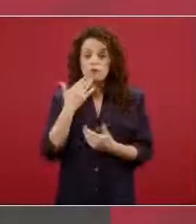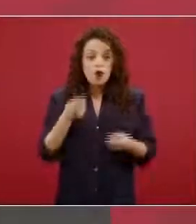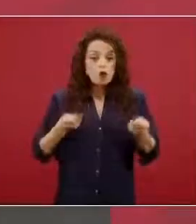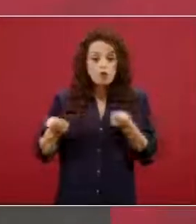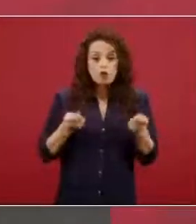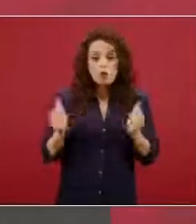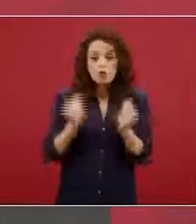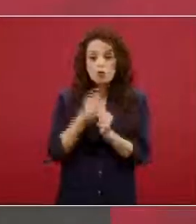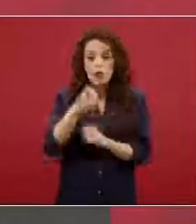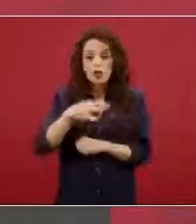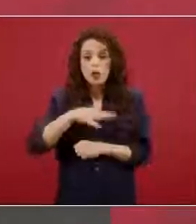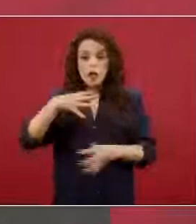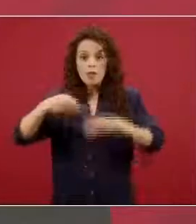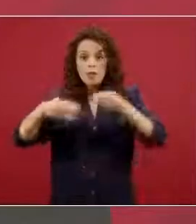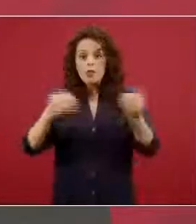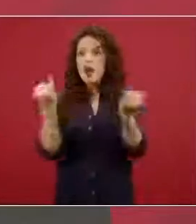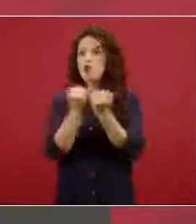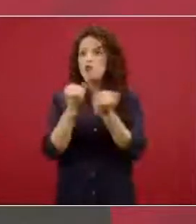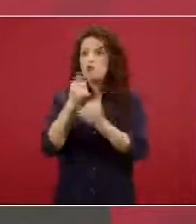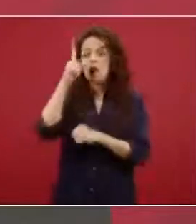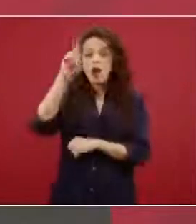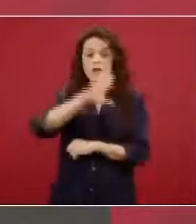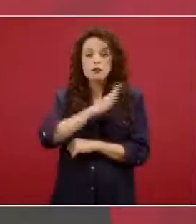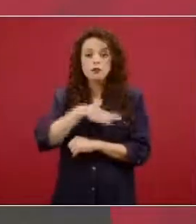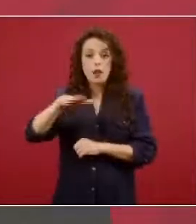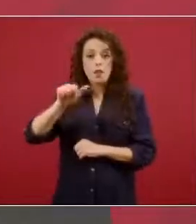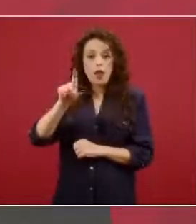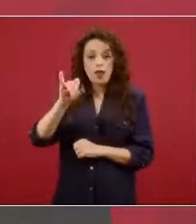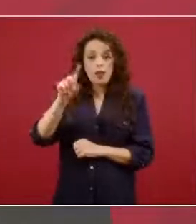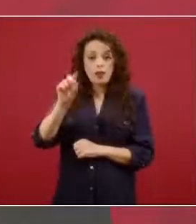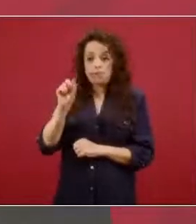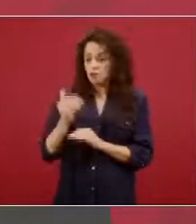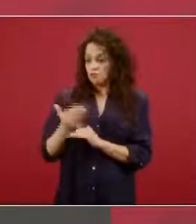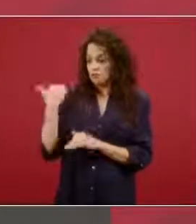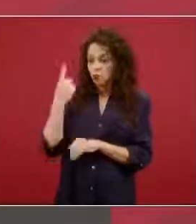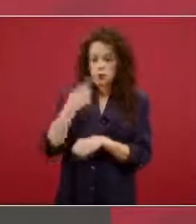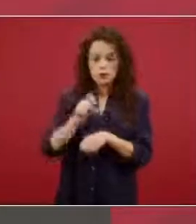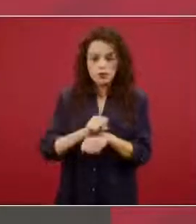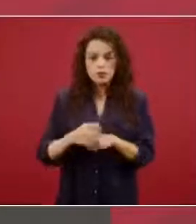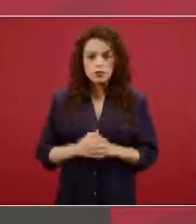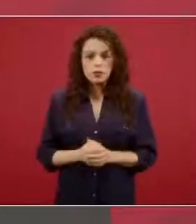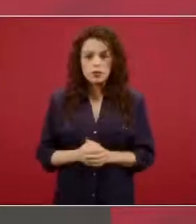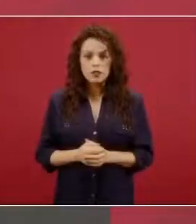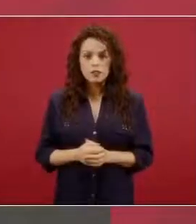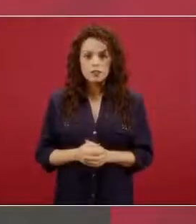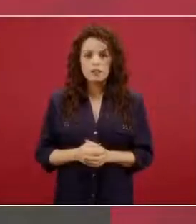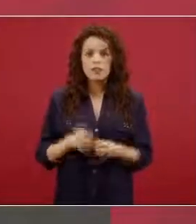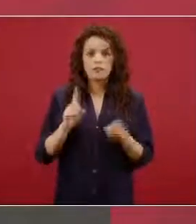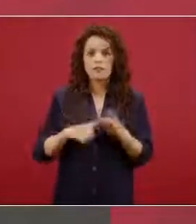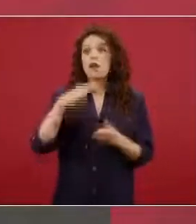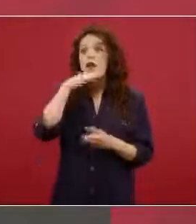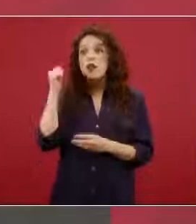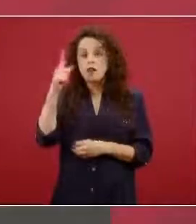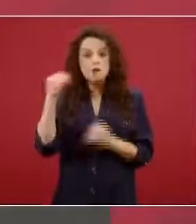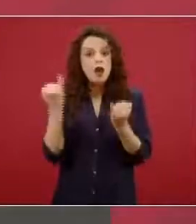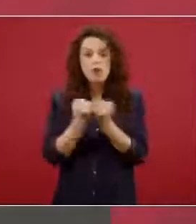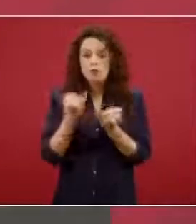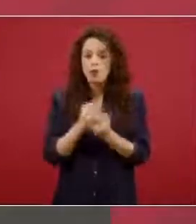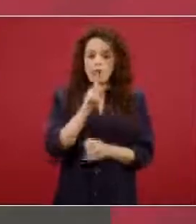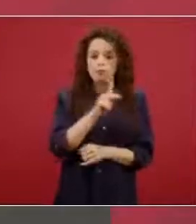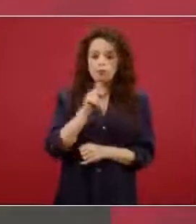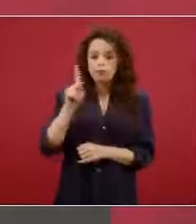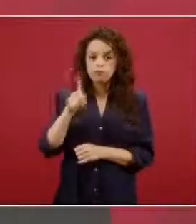control. Lo mismo acaba de ocurrir en Madrid hace unas semanas, en Alemania han tomado decisiones